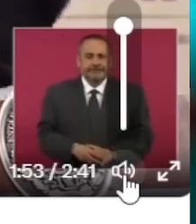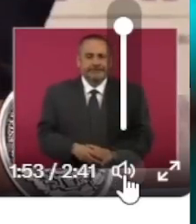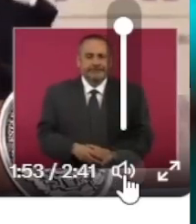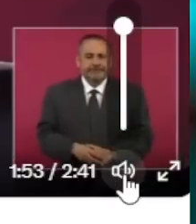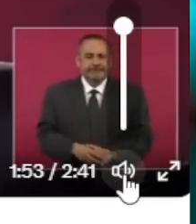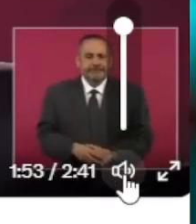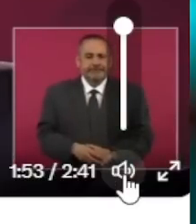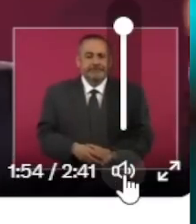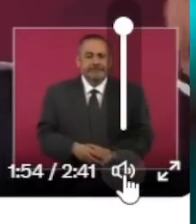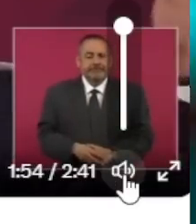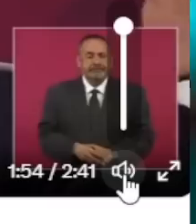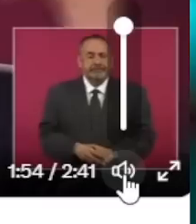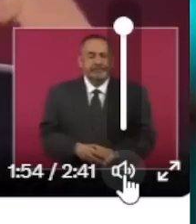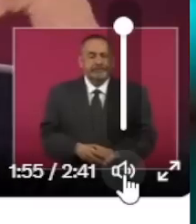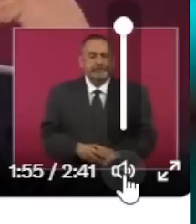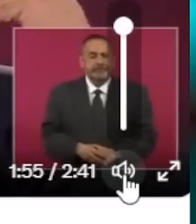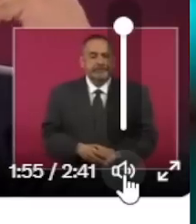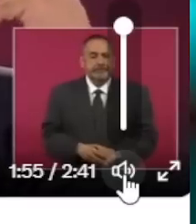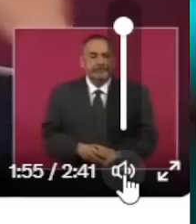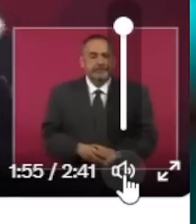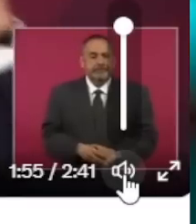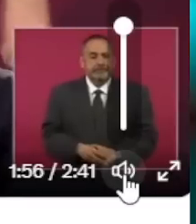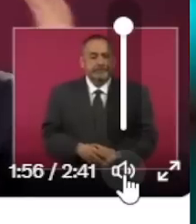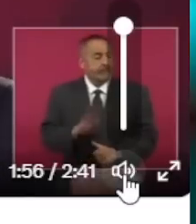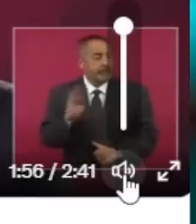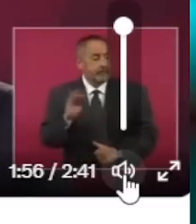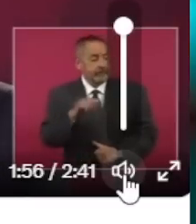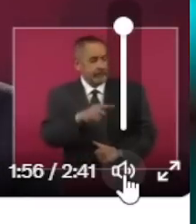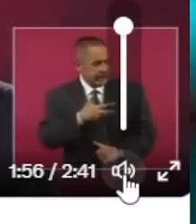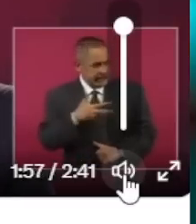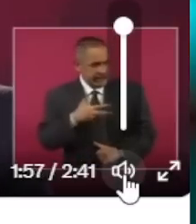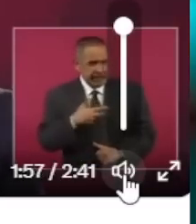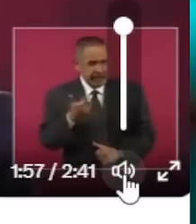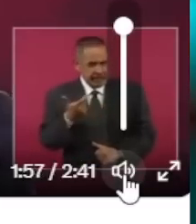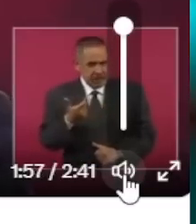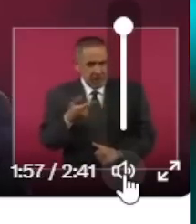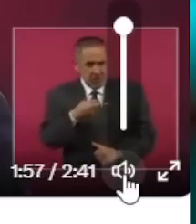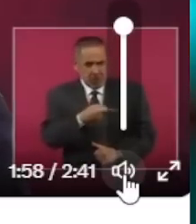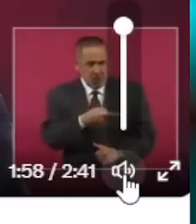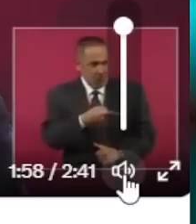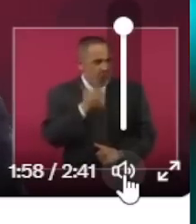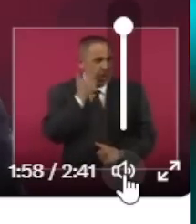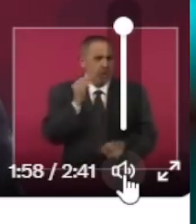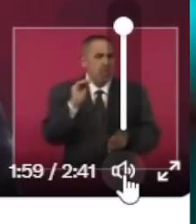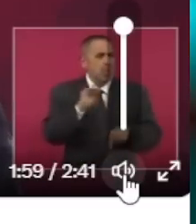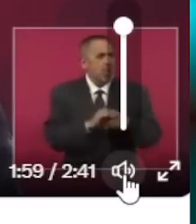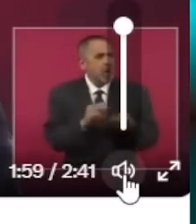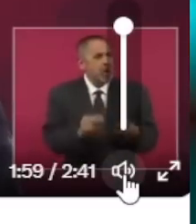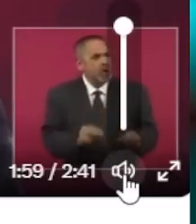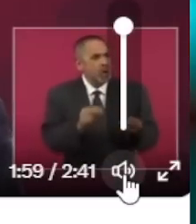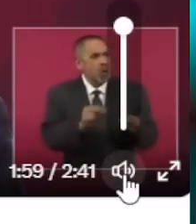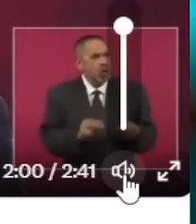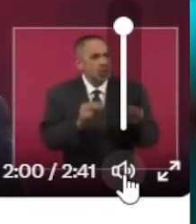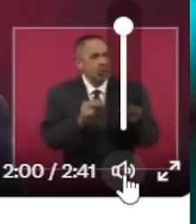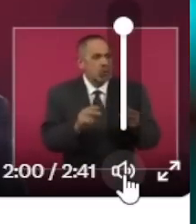si tienen dinero y quieren hacer negocios